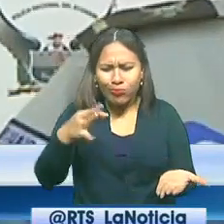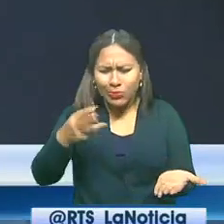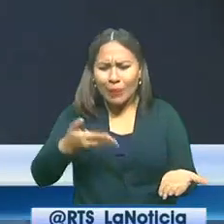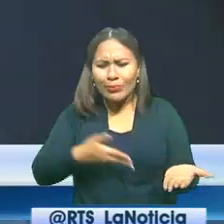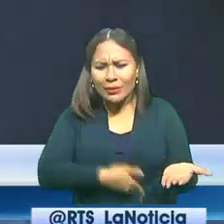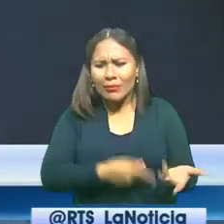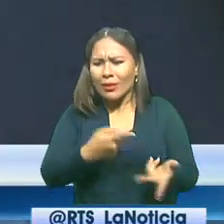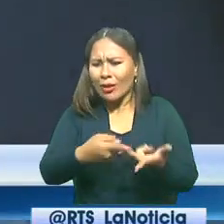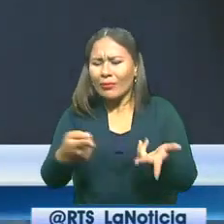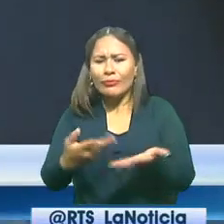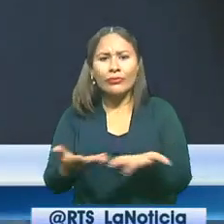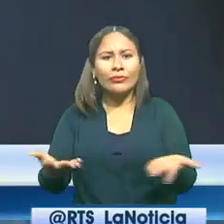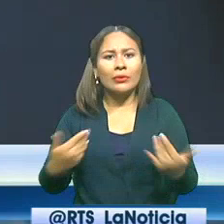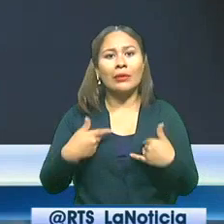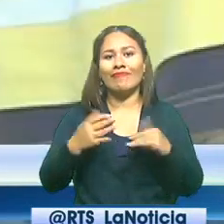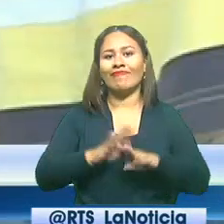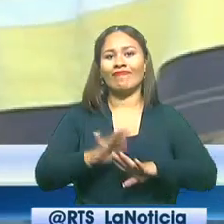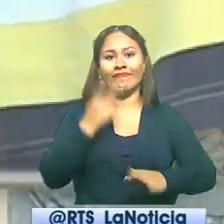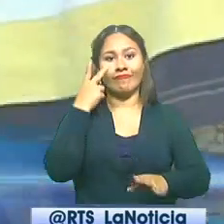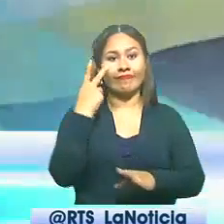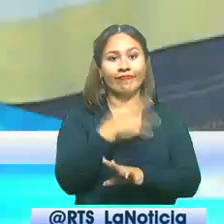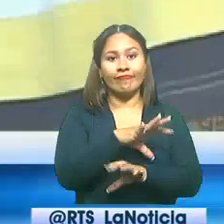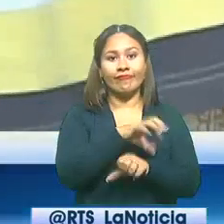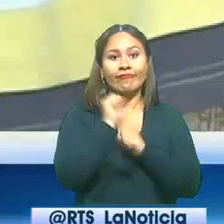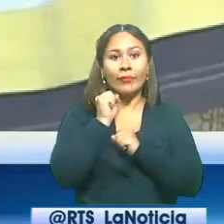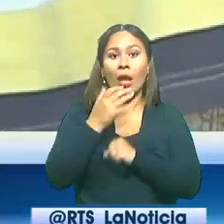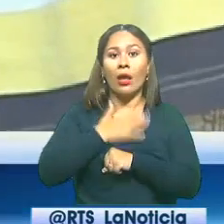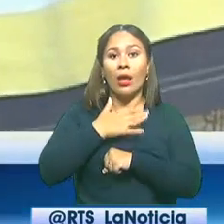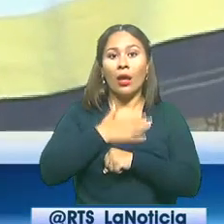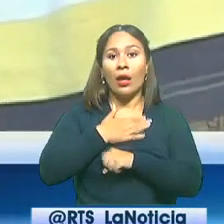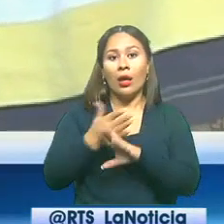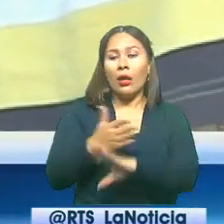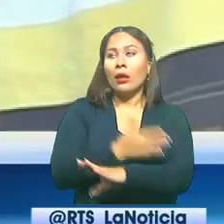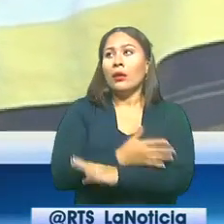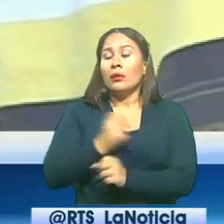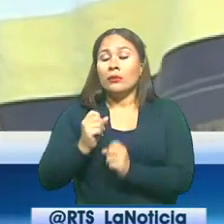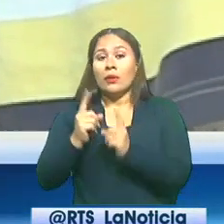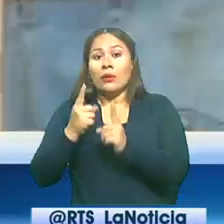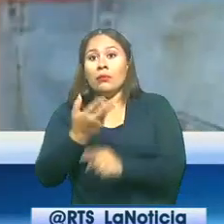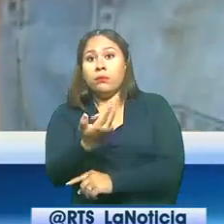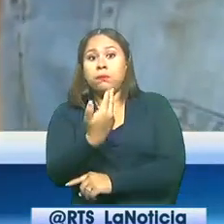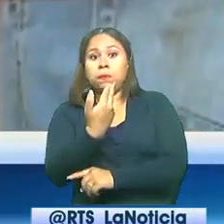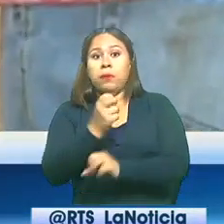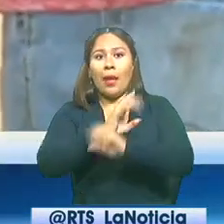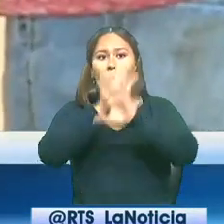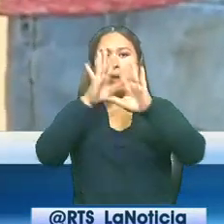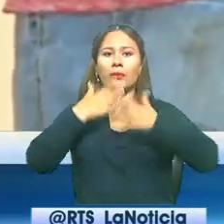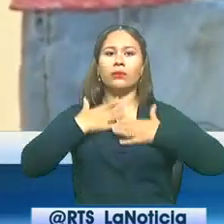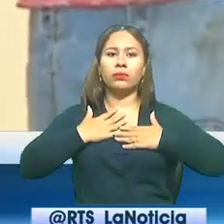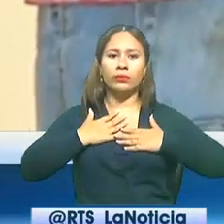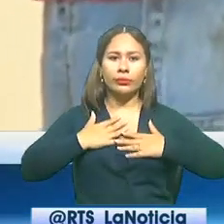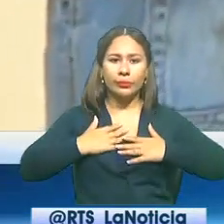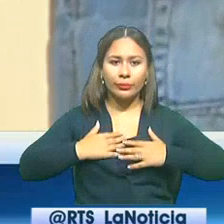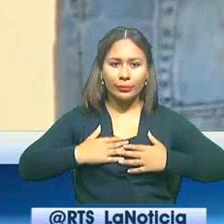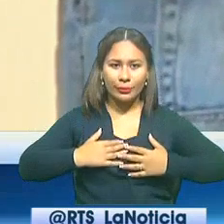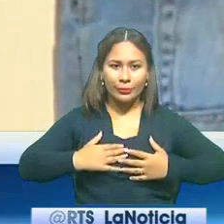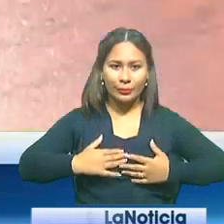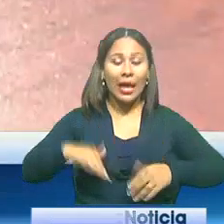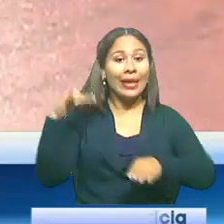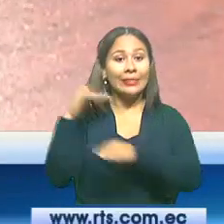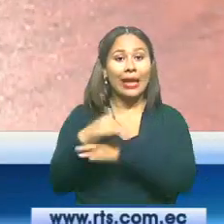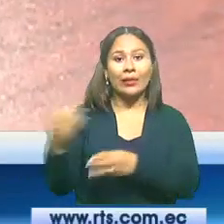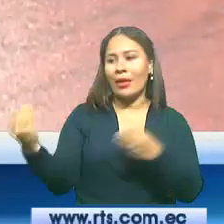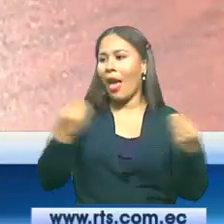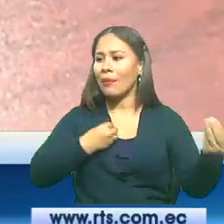fuego. Cayeron en delito flagrante. El susto de quienes fueron sorprendidos por los sujetos en la mañana fue pasando conforme avanzaban los